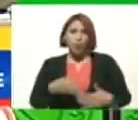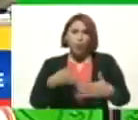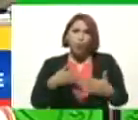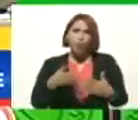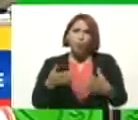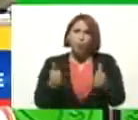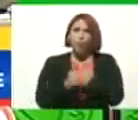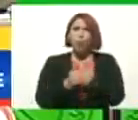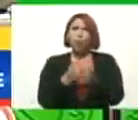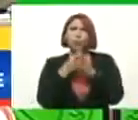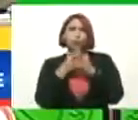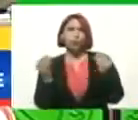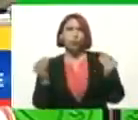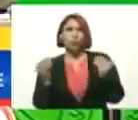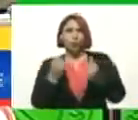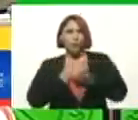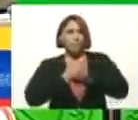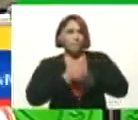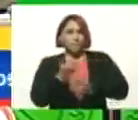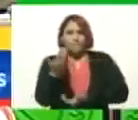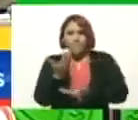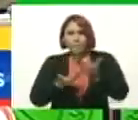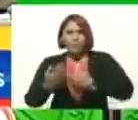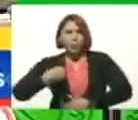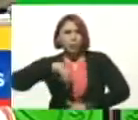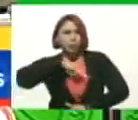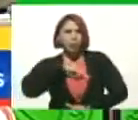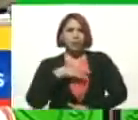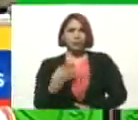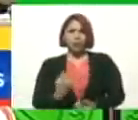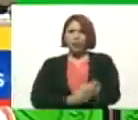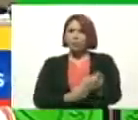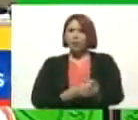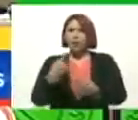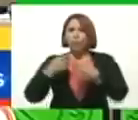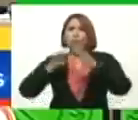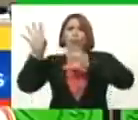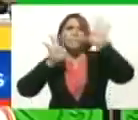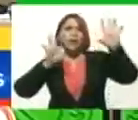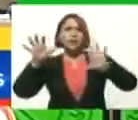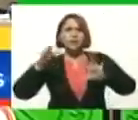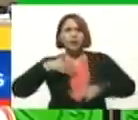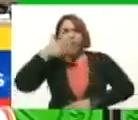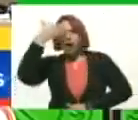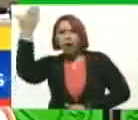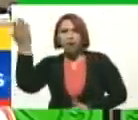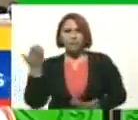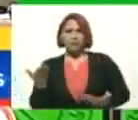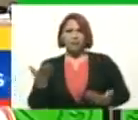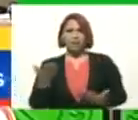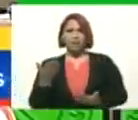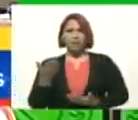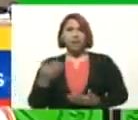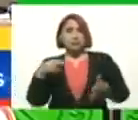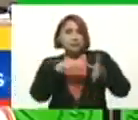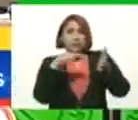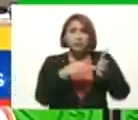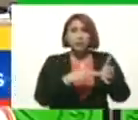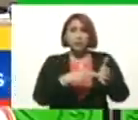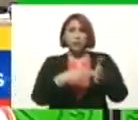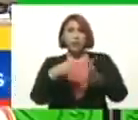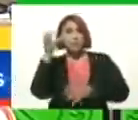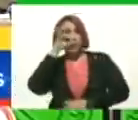con el amor y la solidaridad con nuestros hermanos de otras latitudes, árabes, sirios, palestinos,